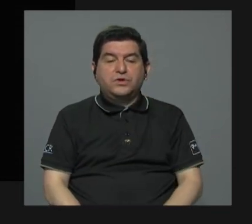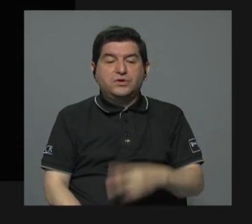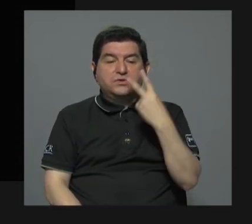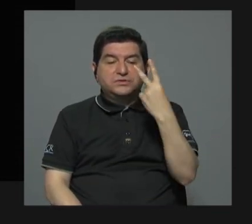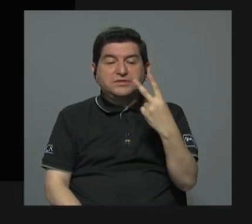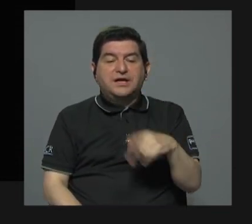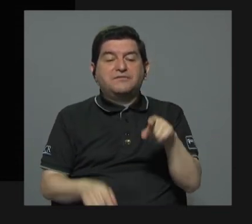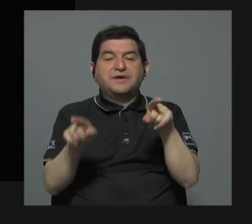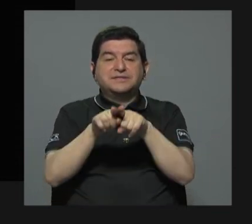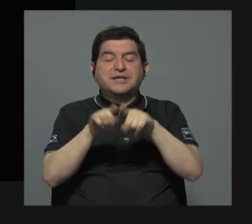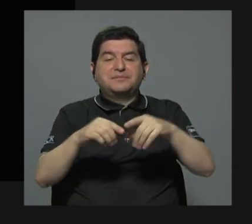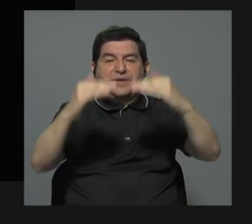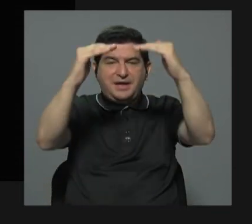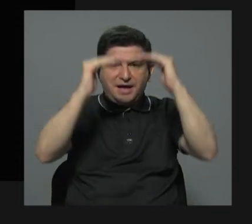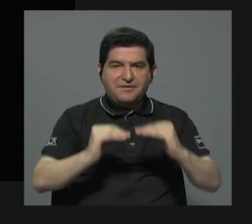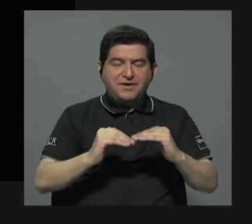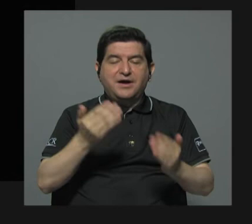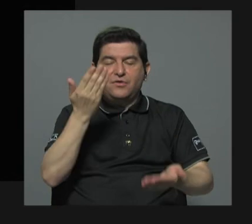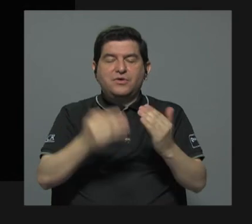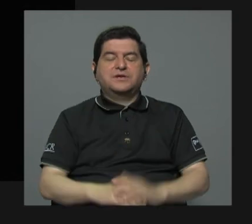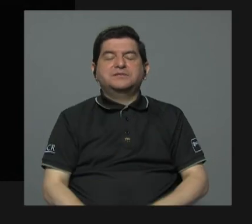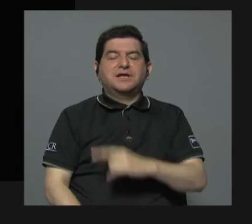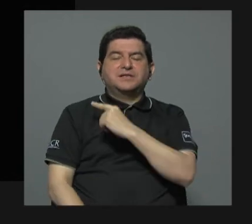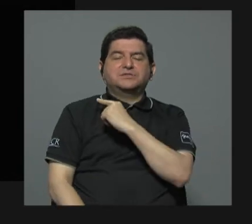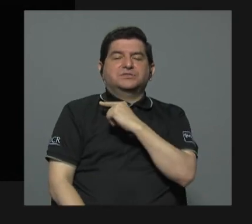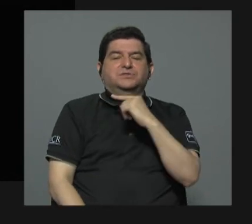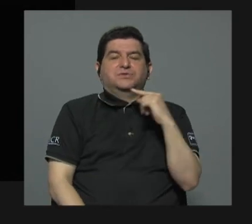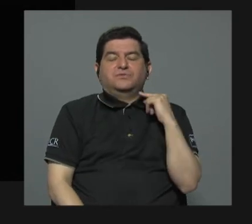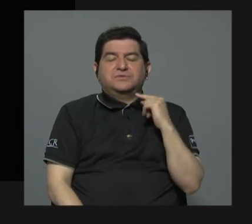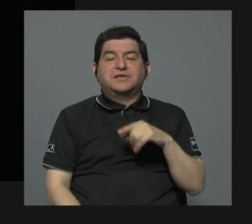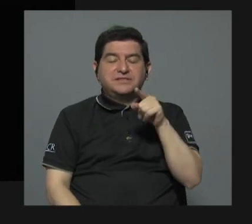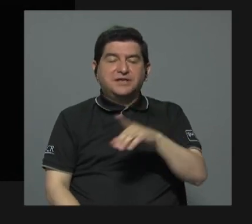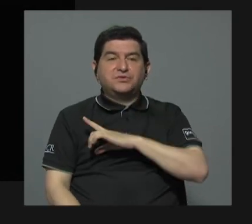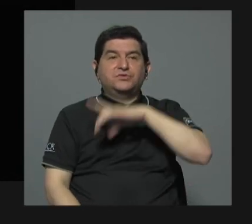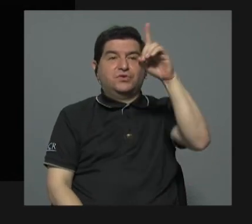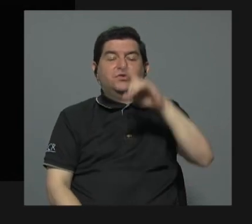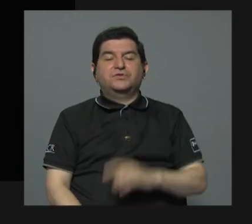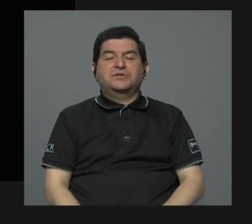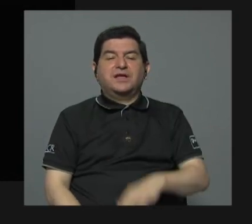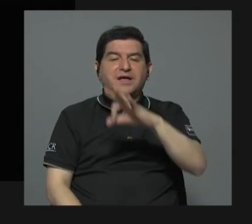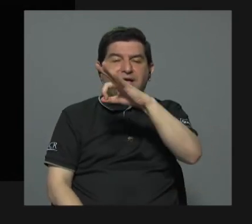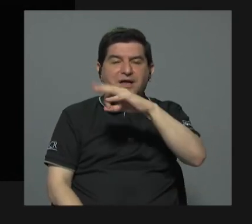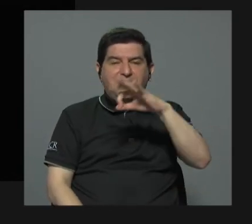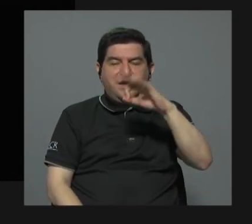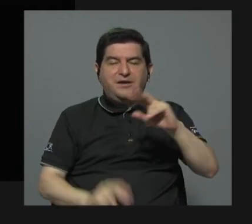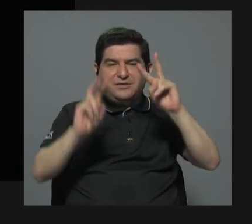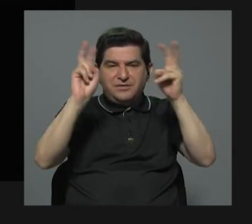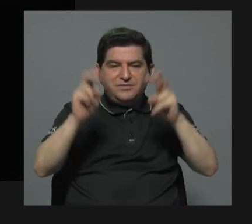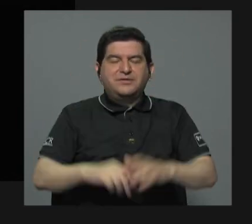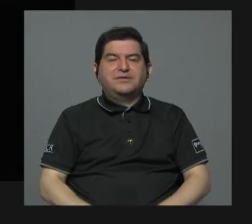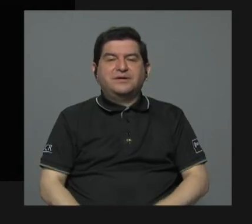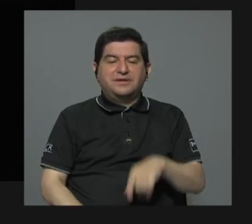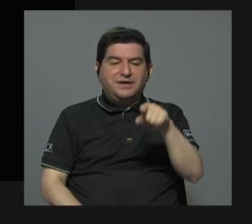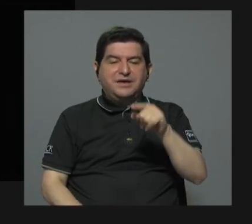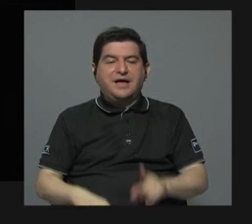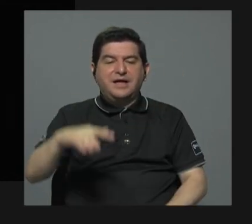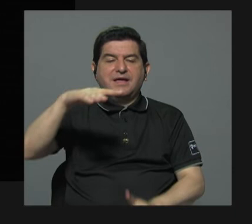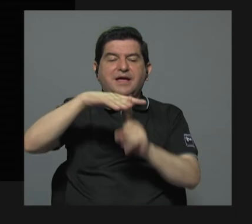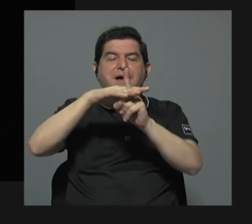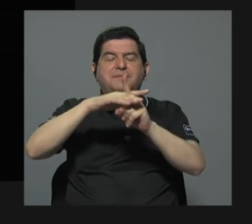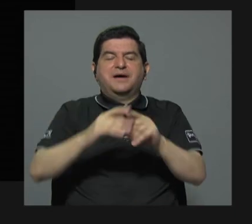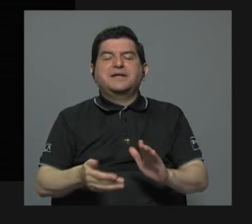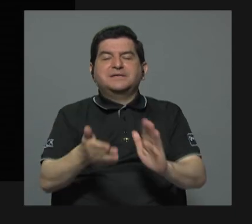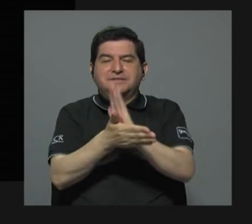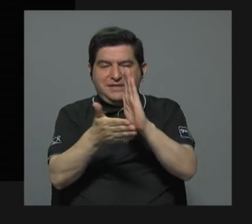en la imagen. Probablemente es un sacerdote de esa deidad, y son estas mariposas que salen de su tocado, blanca, que son de